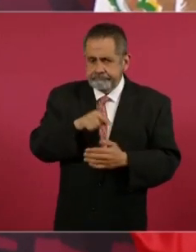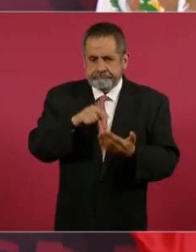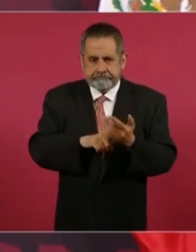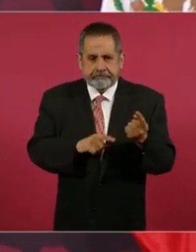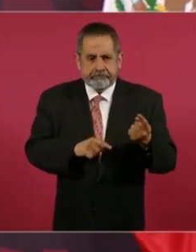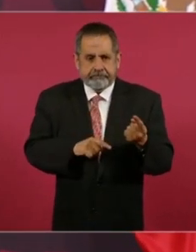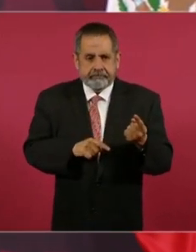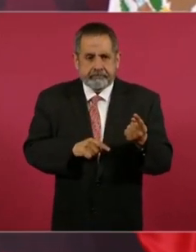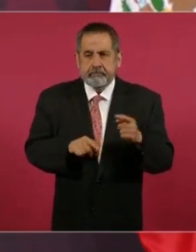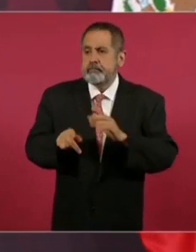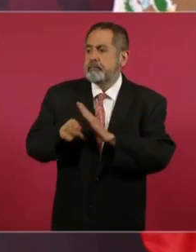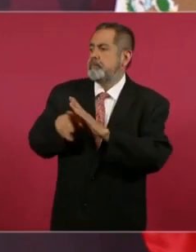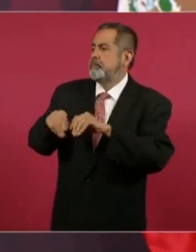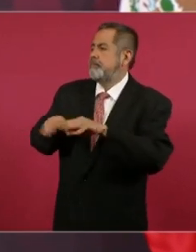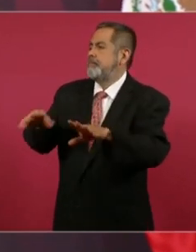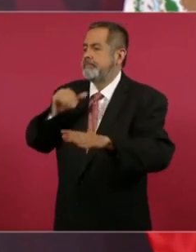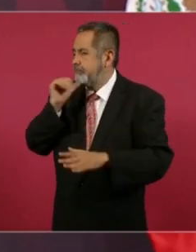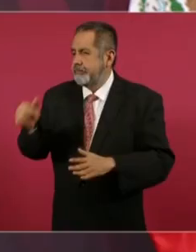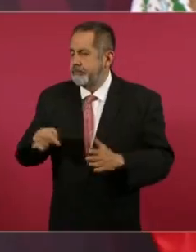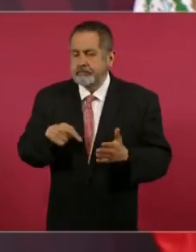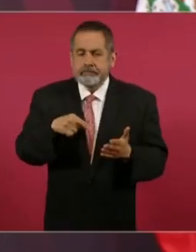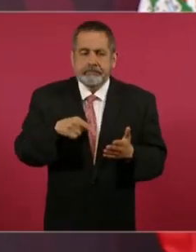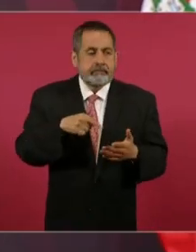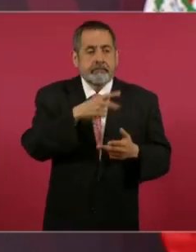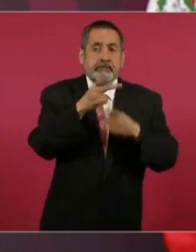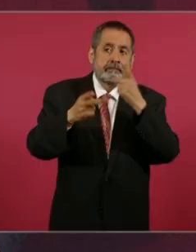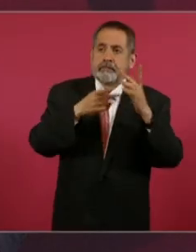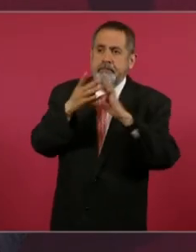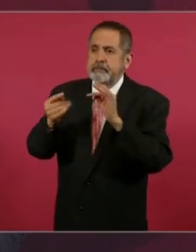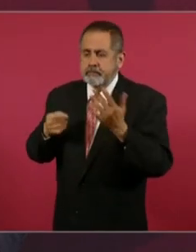que no están en los periódicos, que no están en sus discursos.